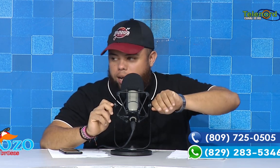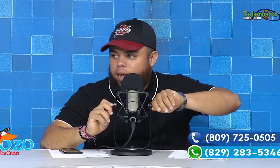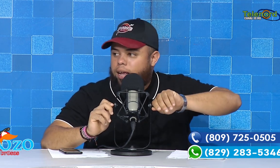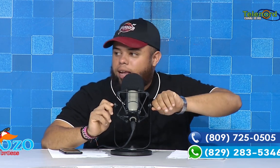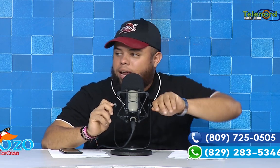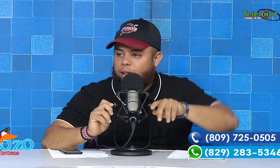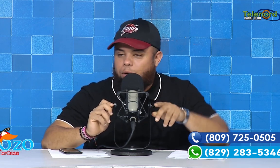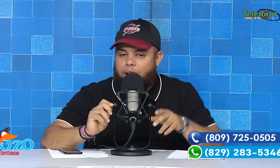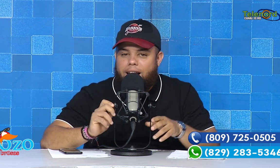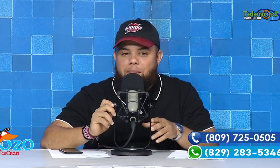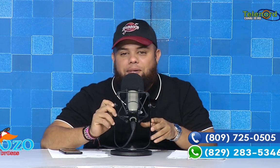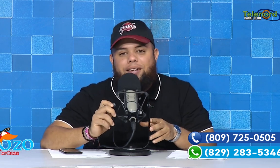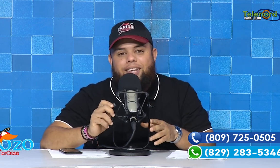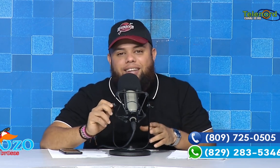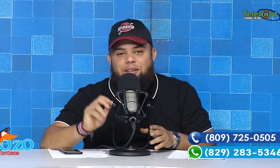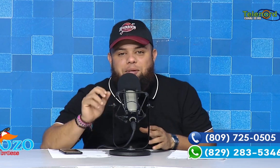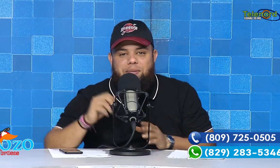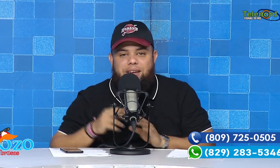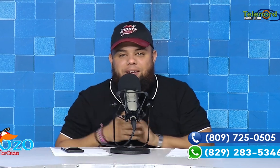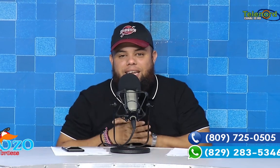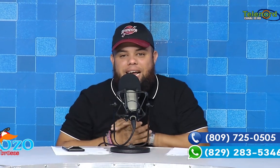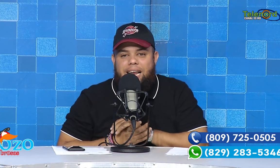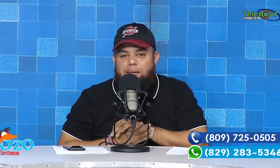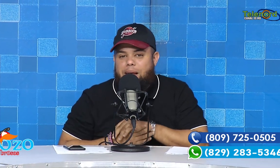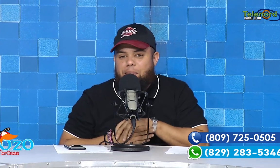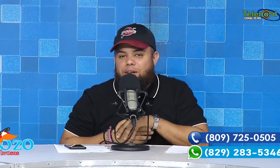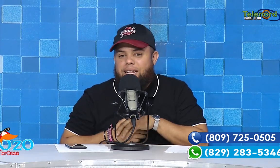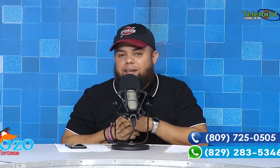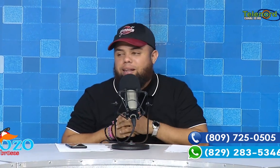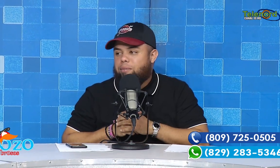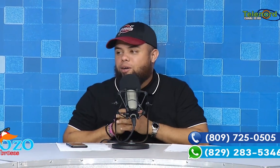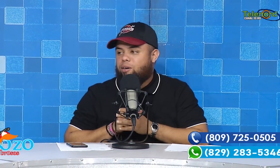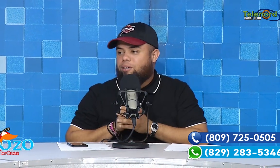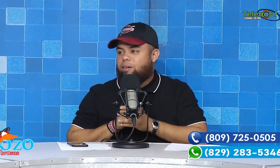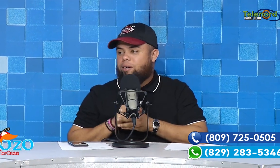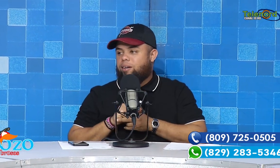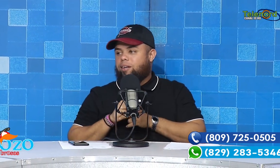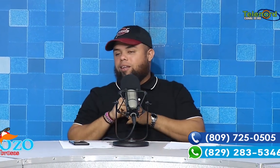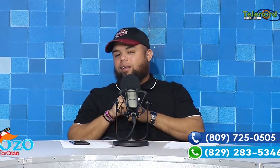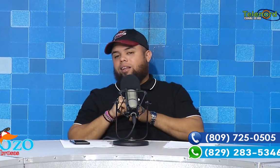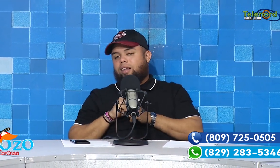pausa y retornamos a la política